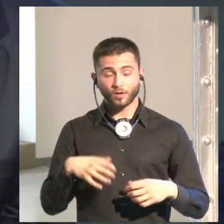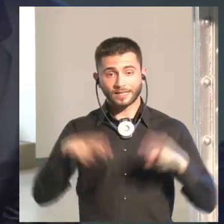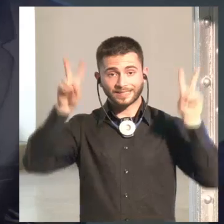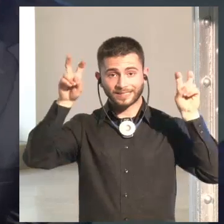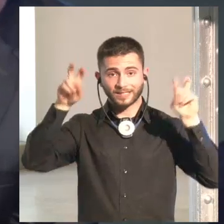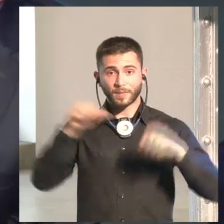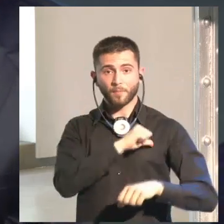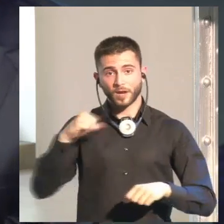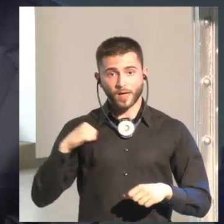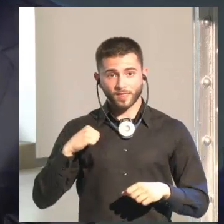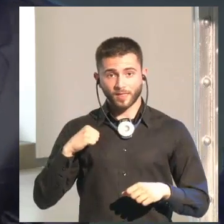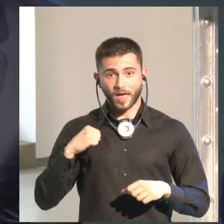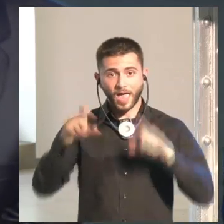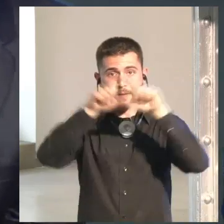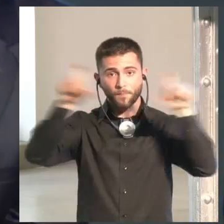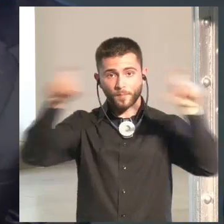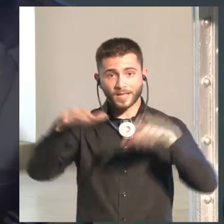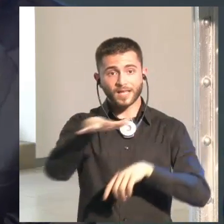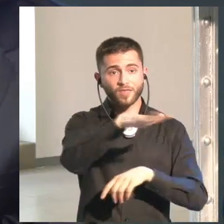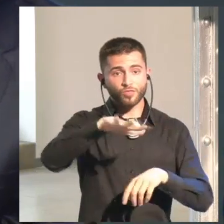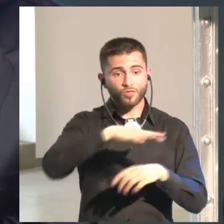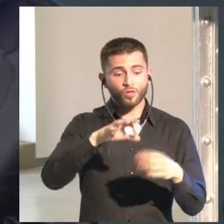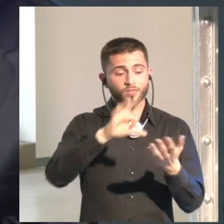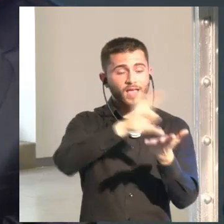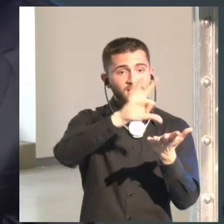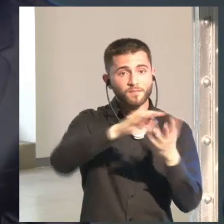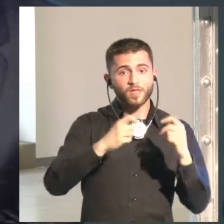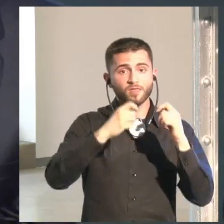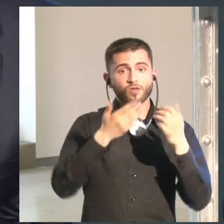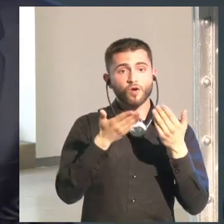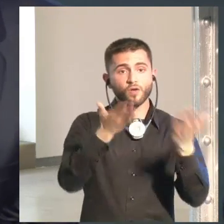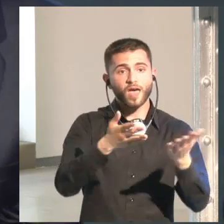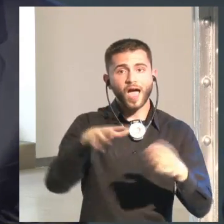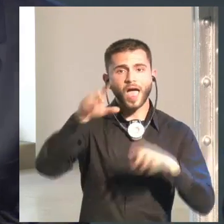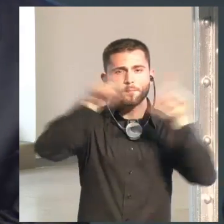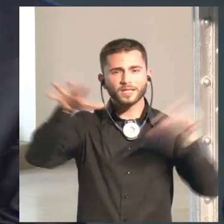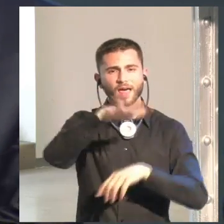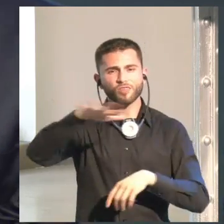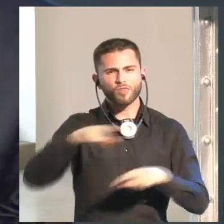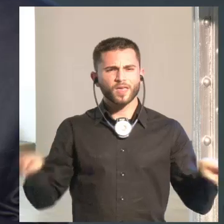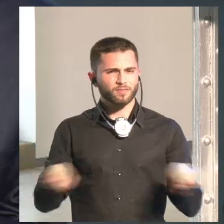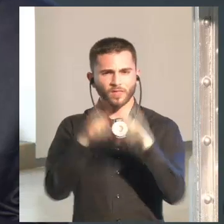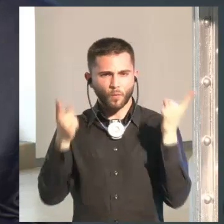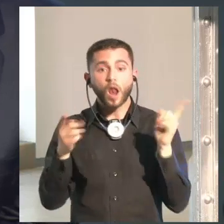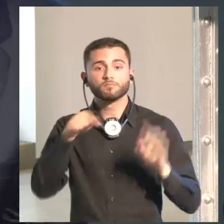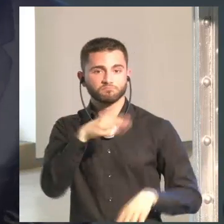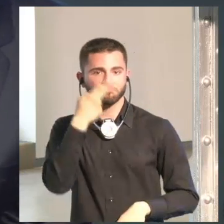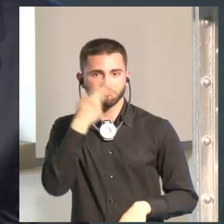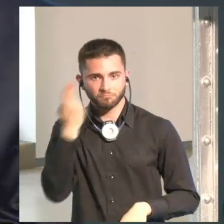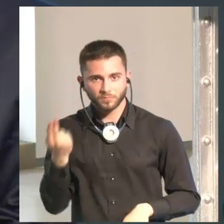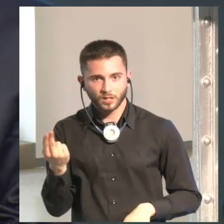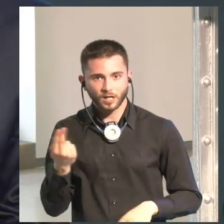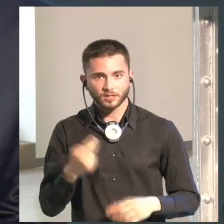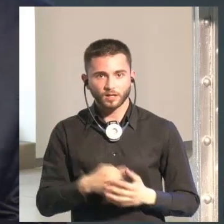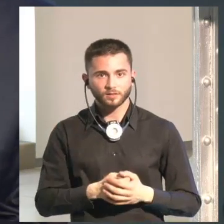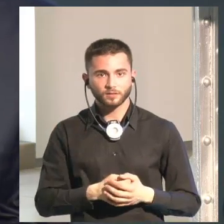no importa dónde está localizada la empresa que ofrece determinado servicio, tiene que cumplir con las normas, ¿verdad? Y eso es algo interesante realmente y va en la